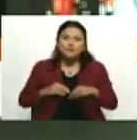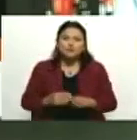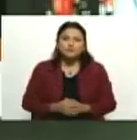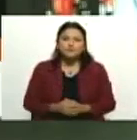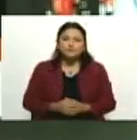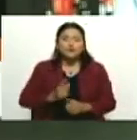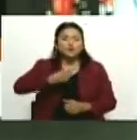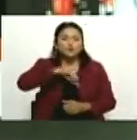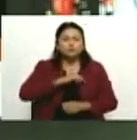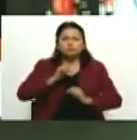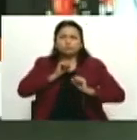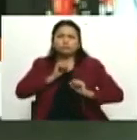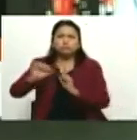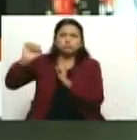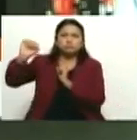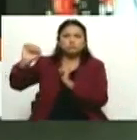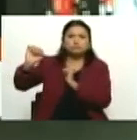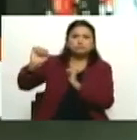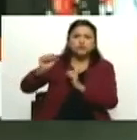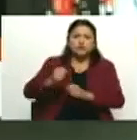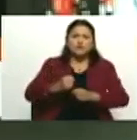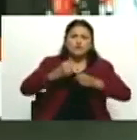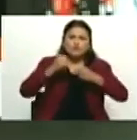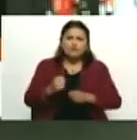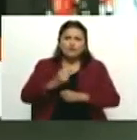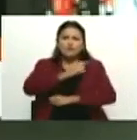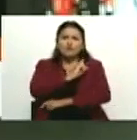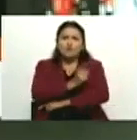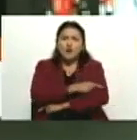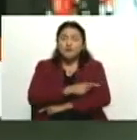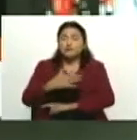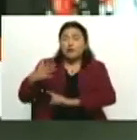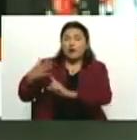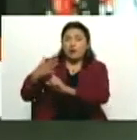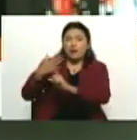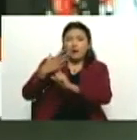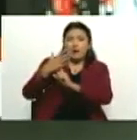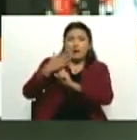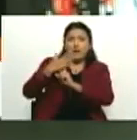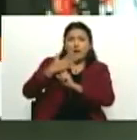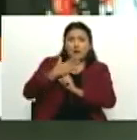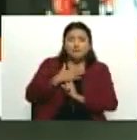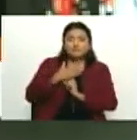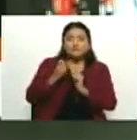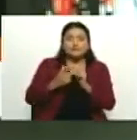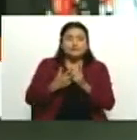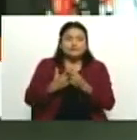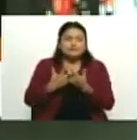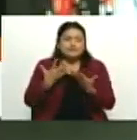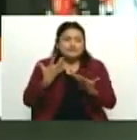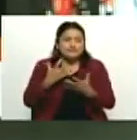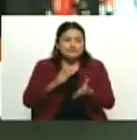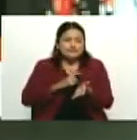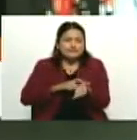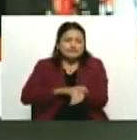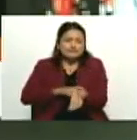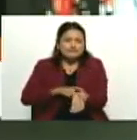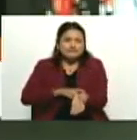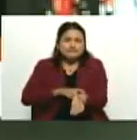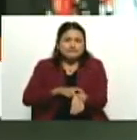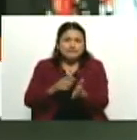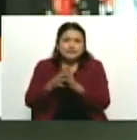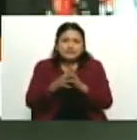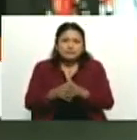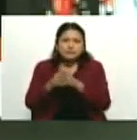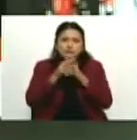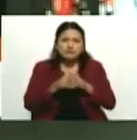hemos mantenido de pie a pesar de las presiones. Y el imperialismo es arrogante, presuntuoso, y no permite que